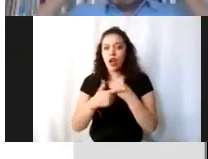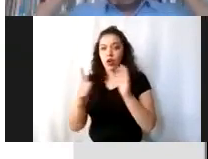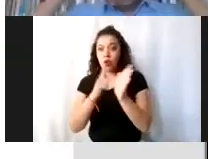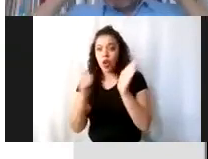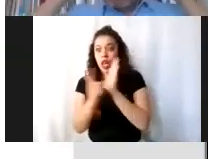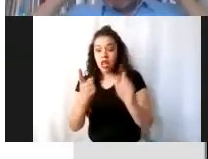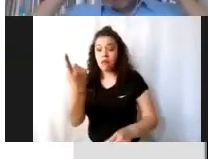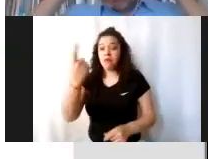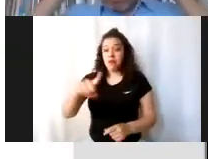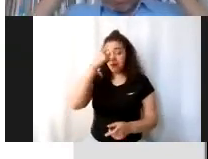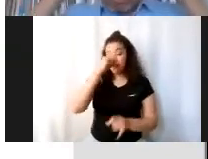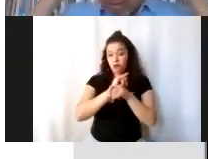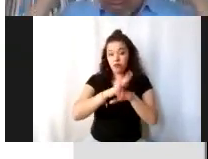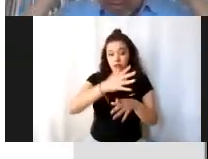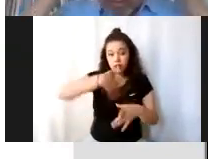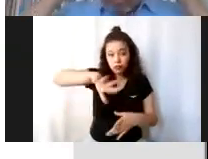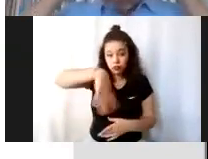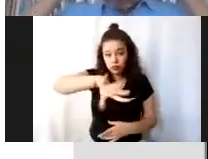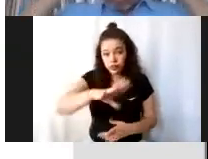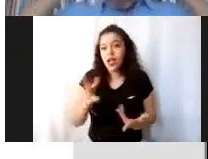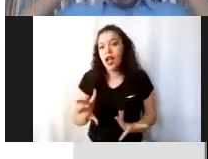alguna investigación.